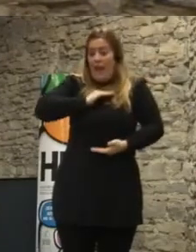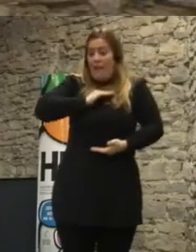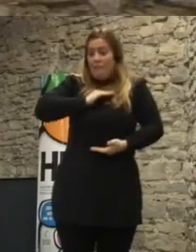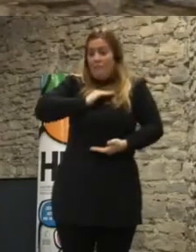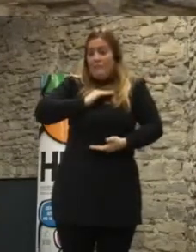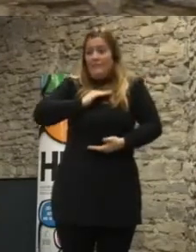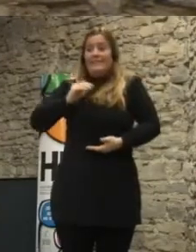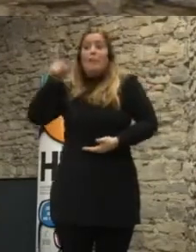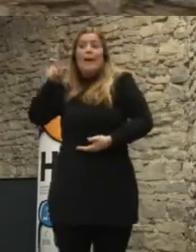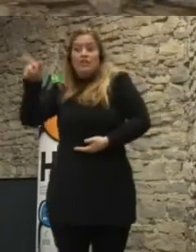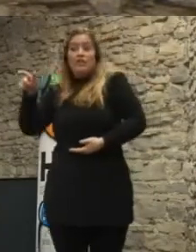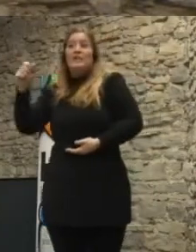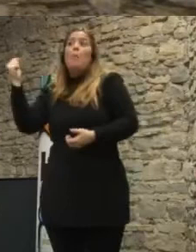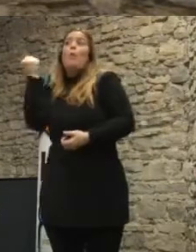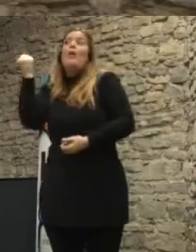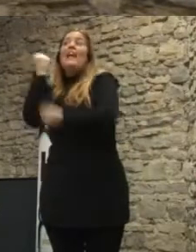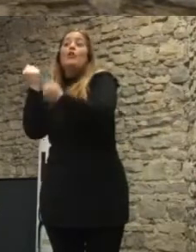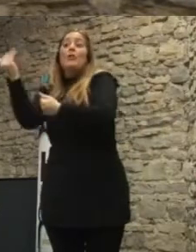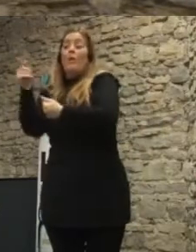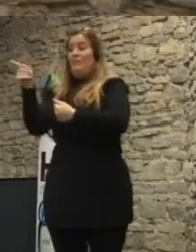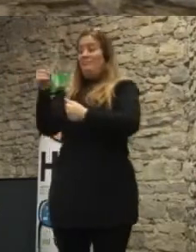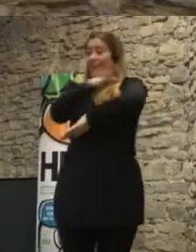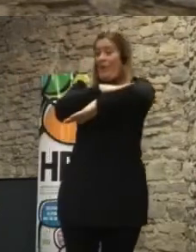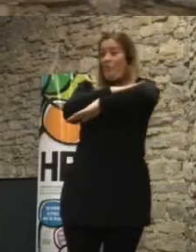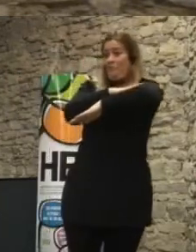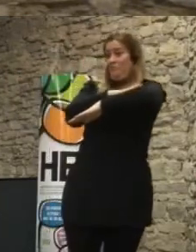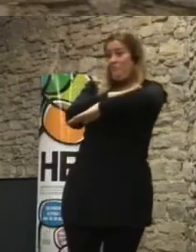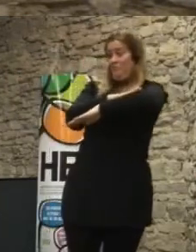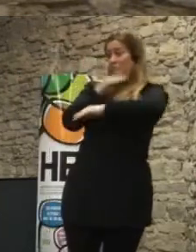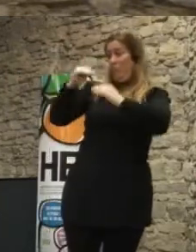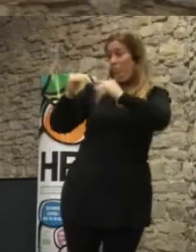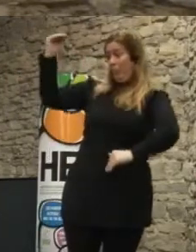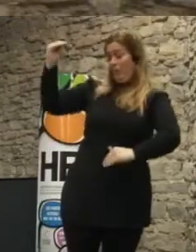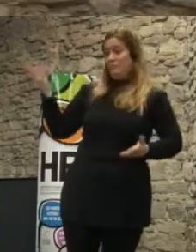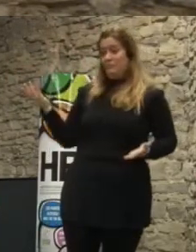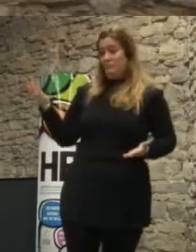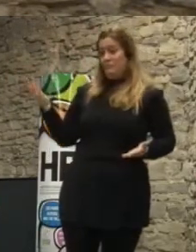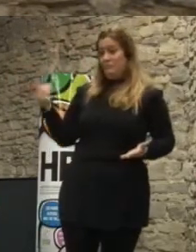decíamos antes, ¿no? Procesos sociodemográficos que apuntábamos, ¿no?